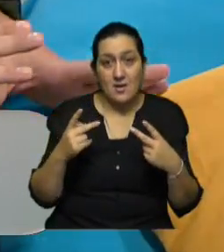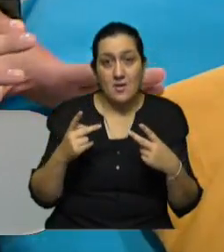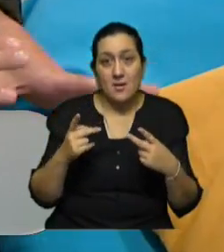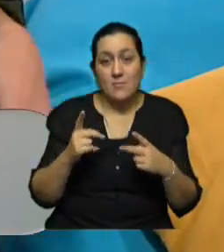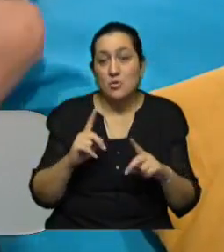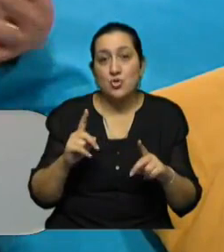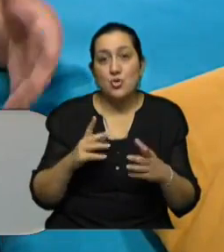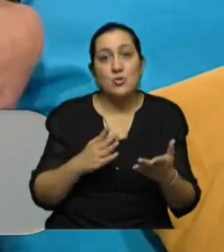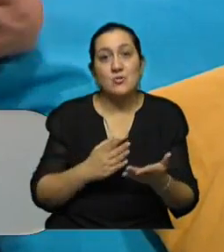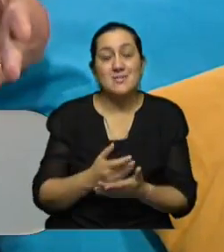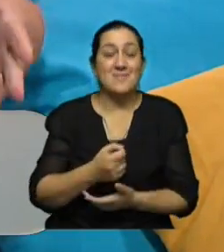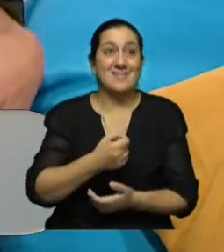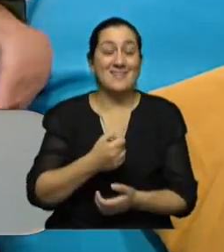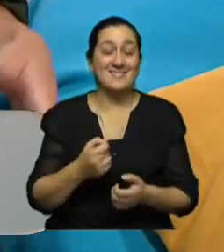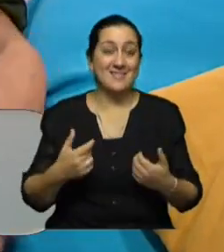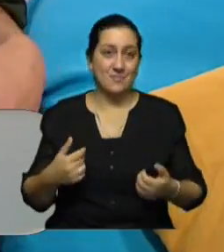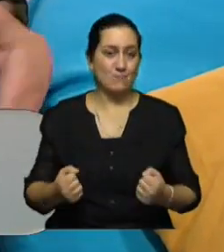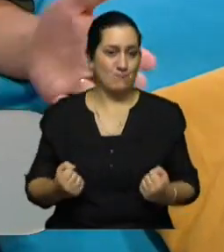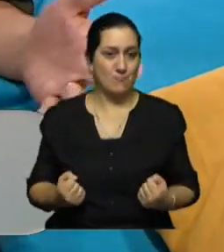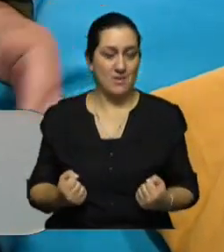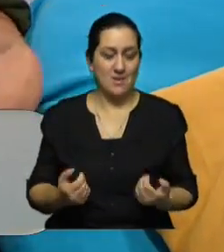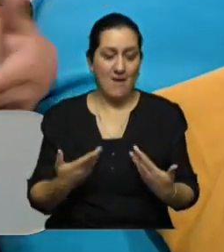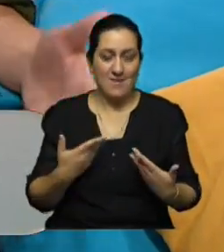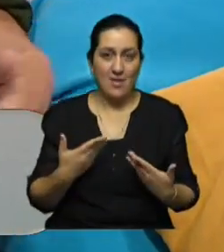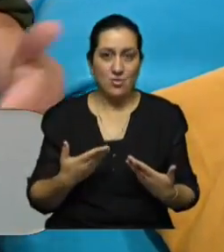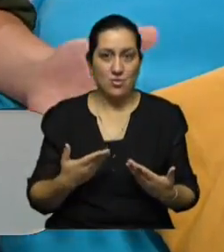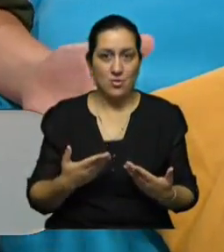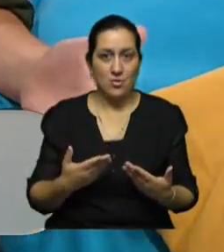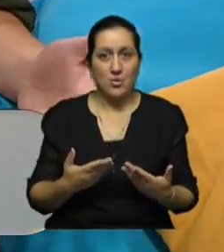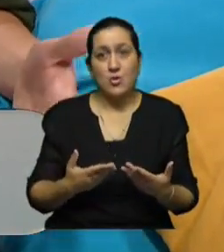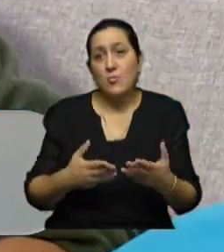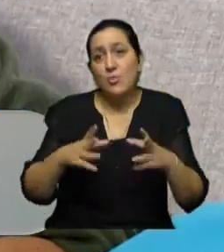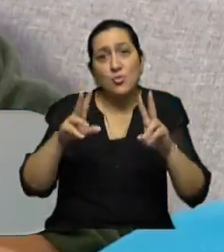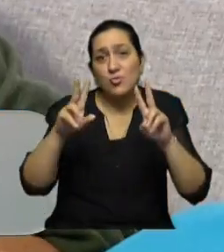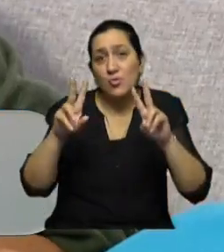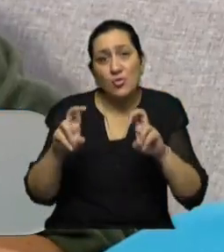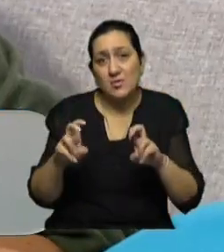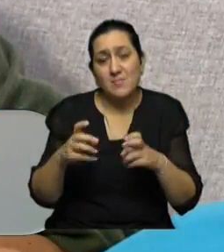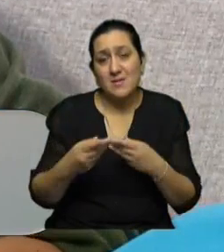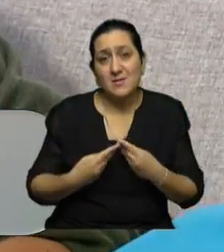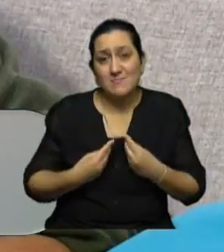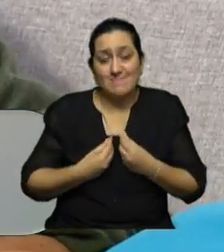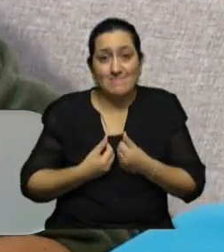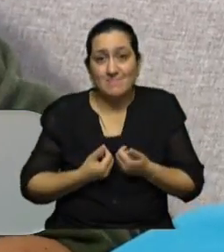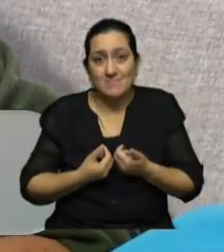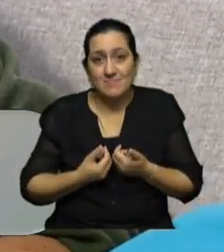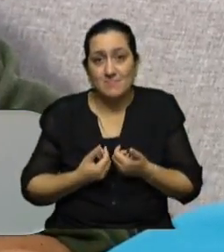así, digo, entera y hablando. Claro. Por supuesto. Como a todos nos pasa con todos los temas que nos abordan, ¿no? Y